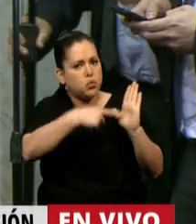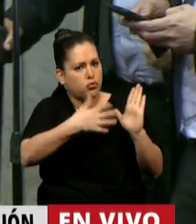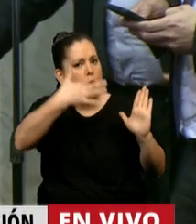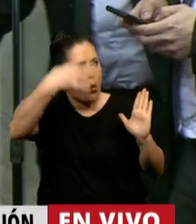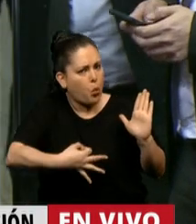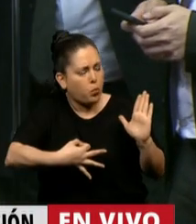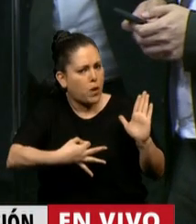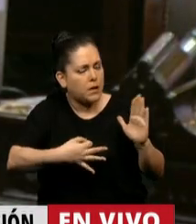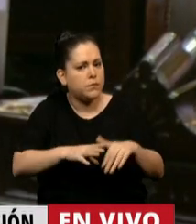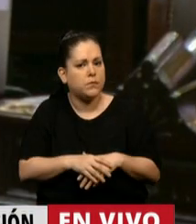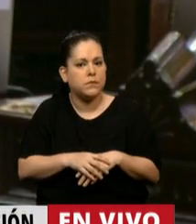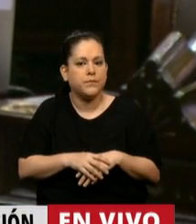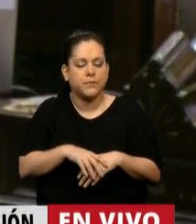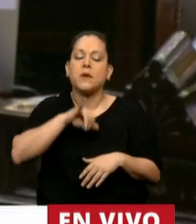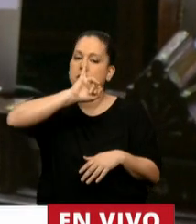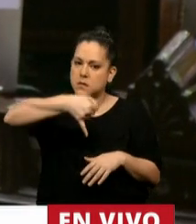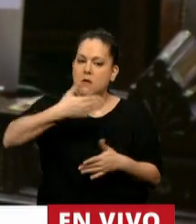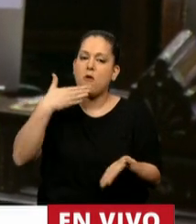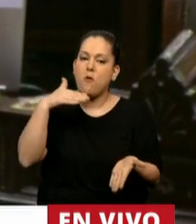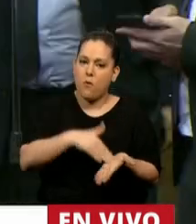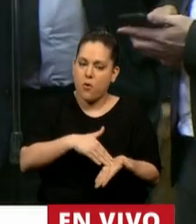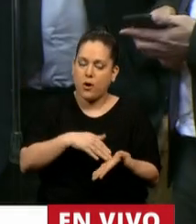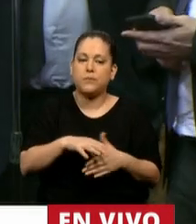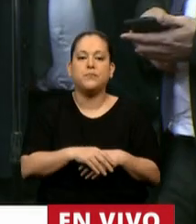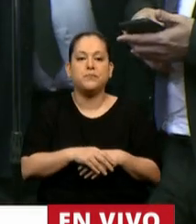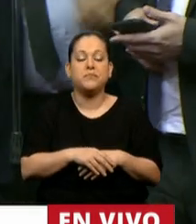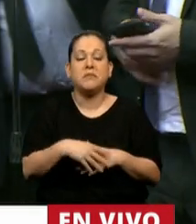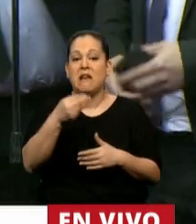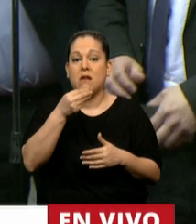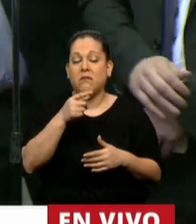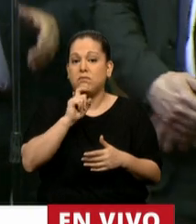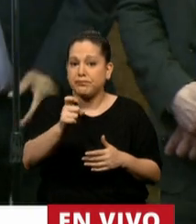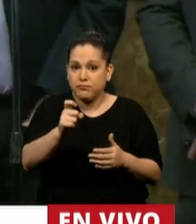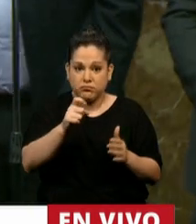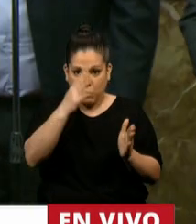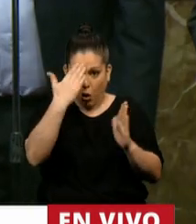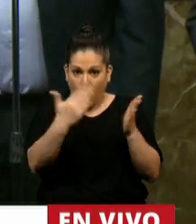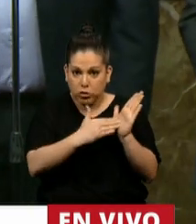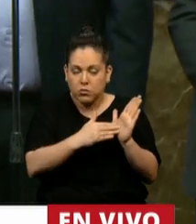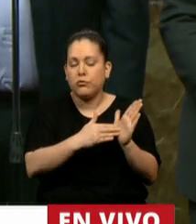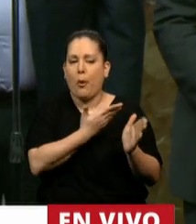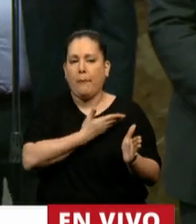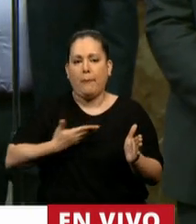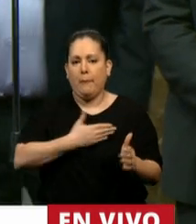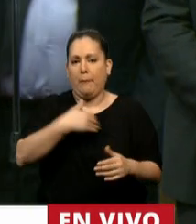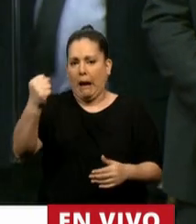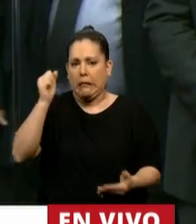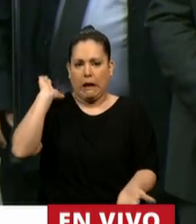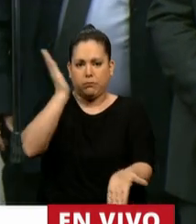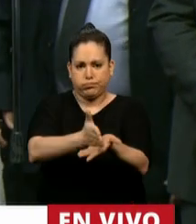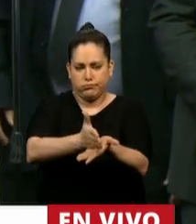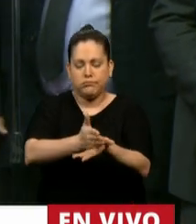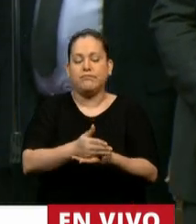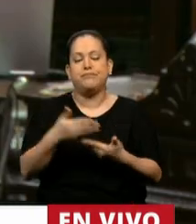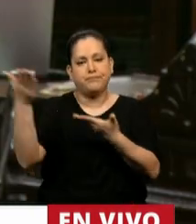lación nacional juro si así no lo hici la patria os lo demande queda